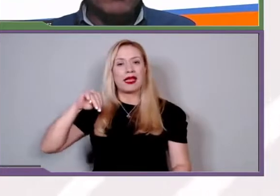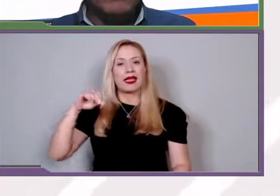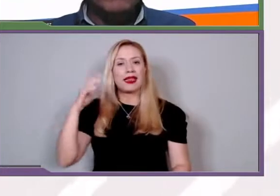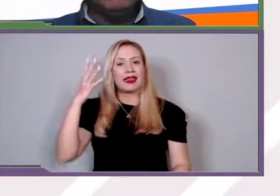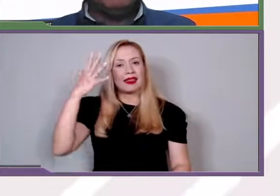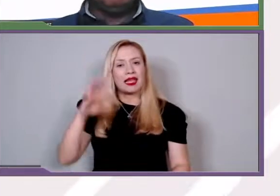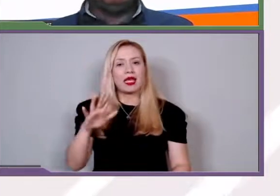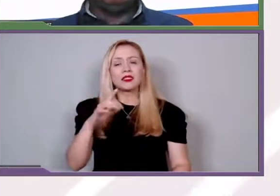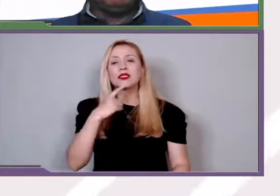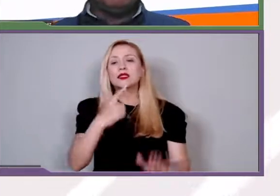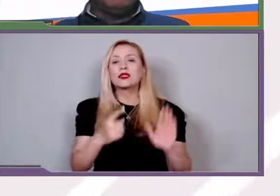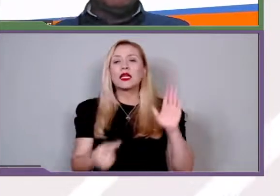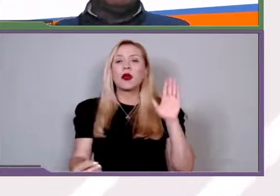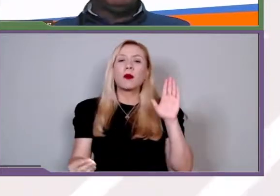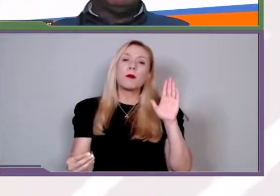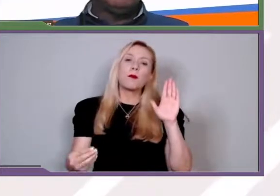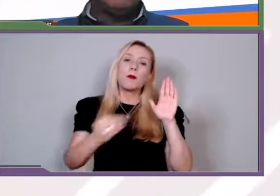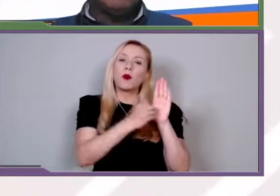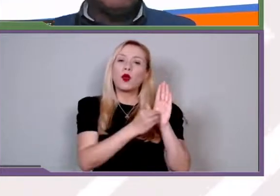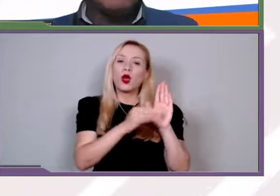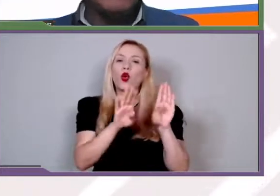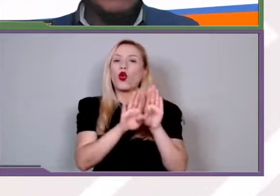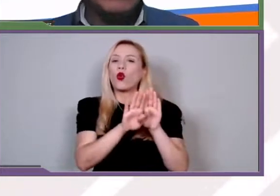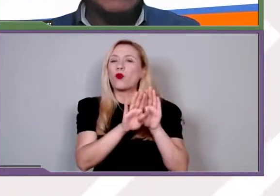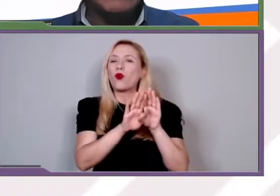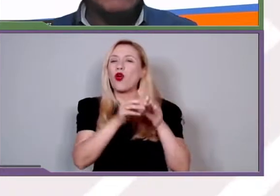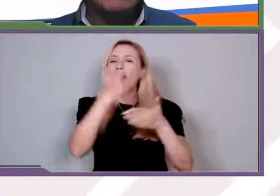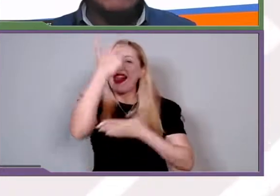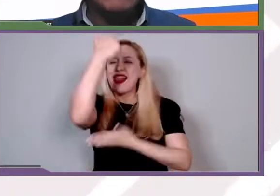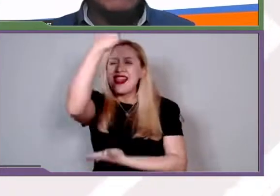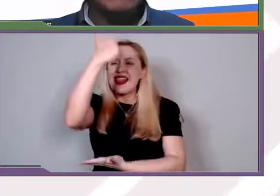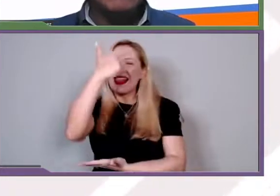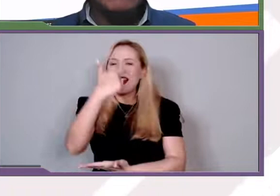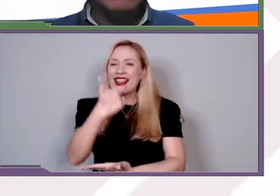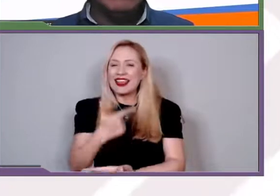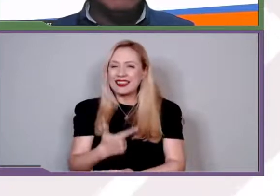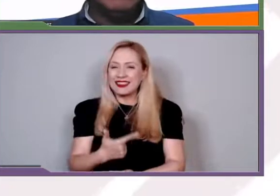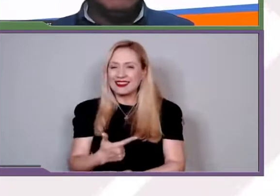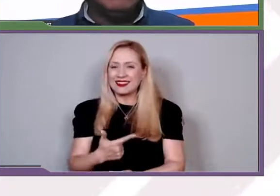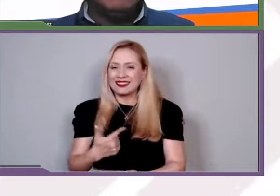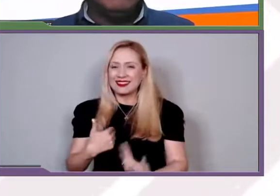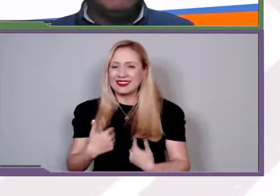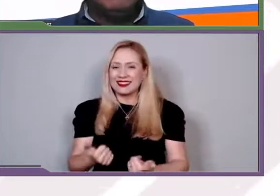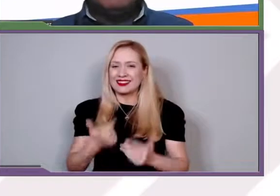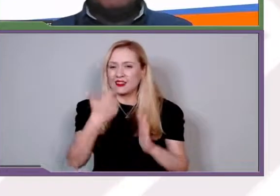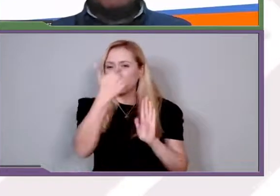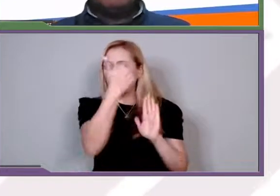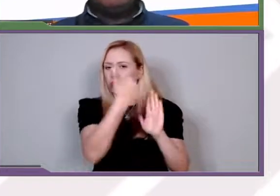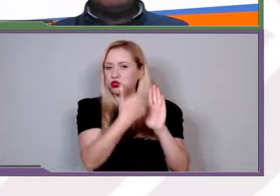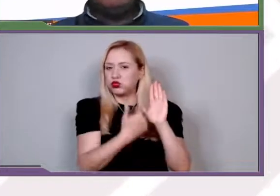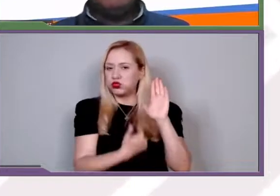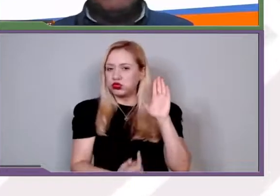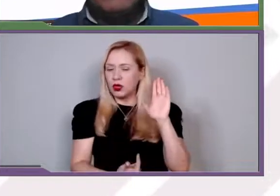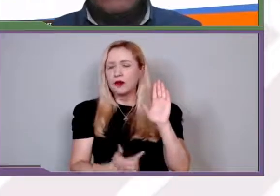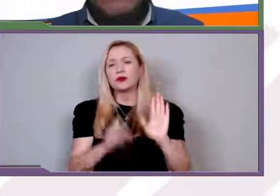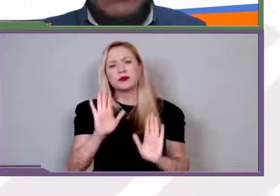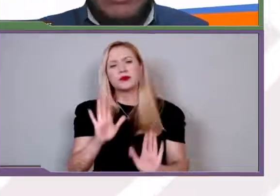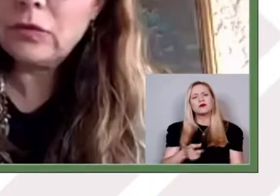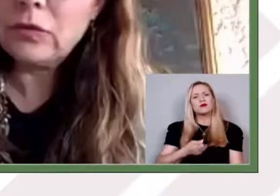¿Y eso qué implica? O sea, que prácticamente para quienes no trabajamos en esto, ¿qué implicaciones